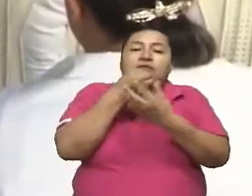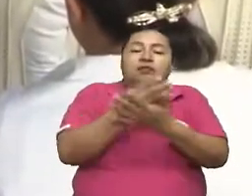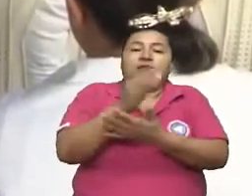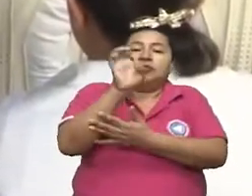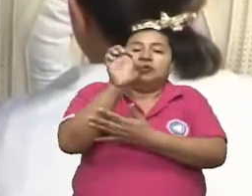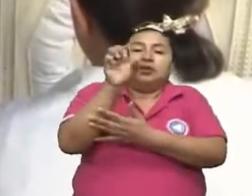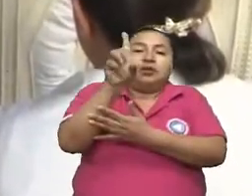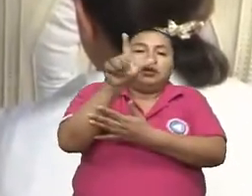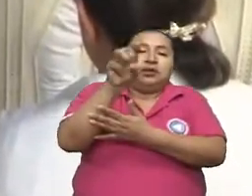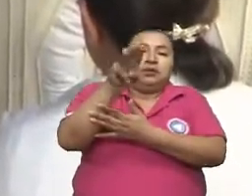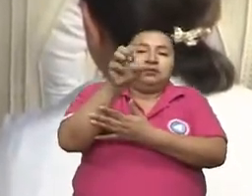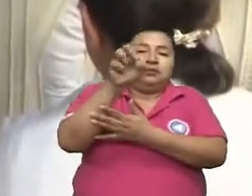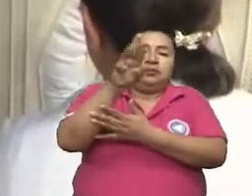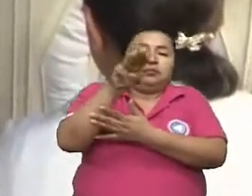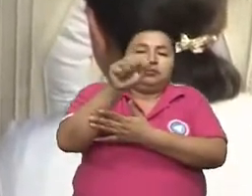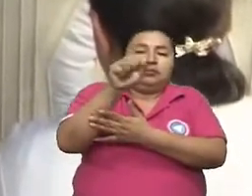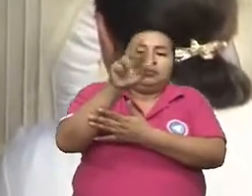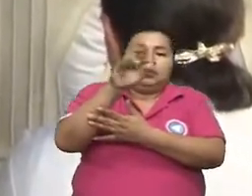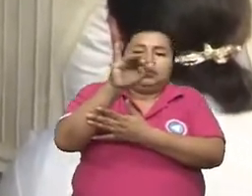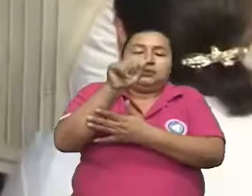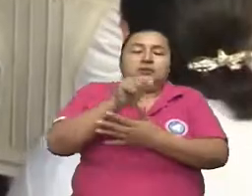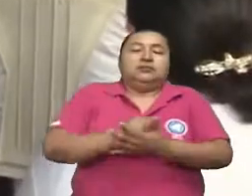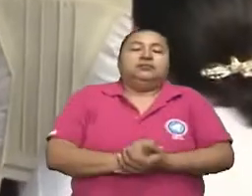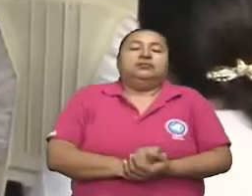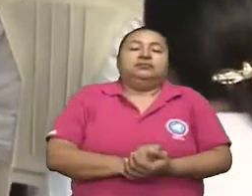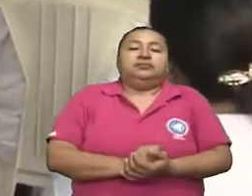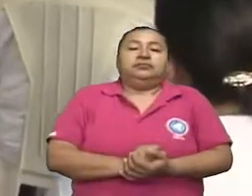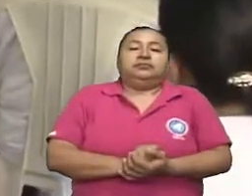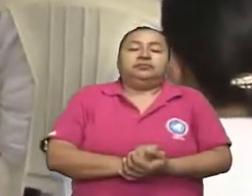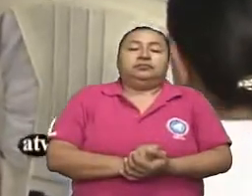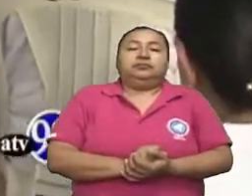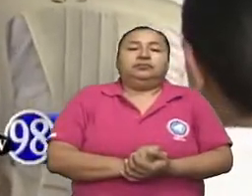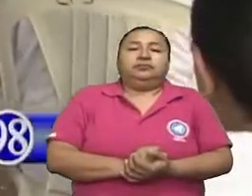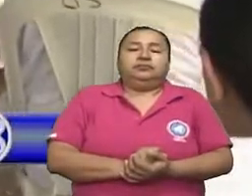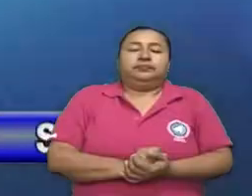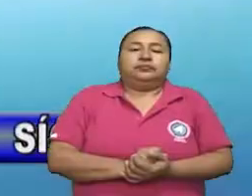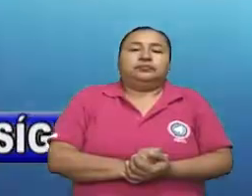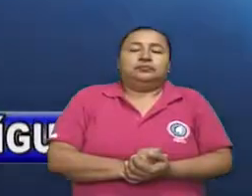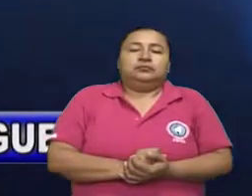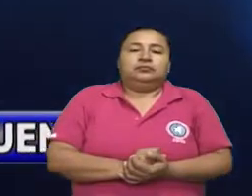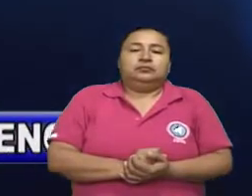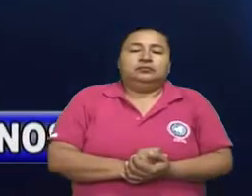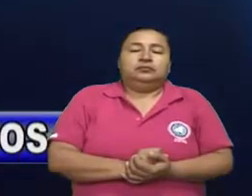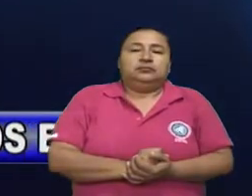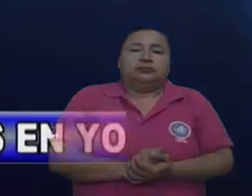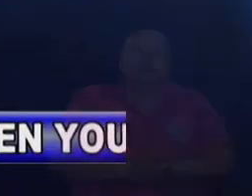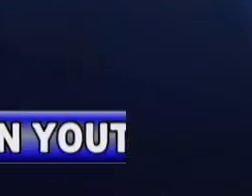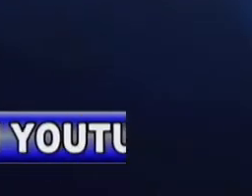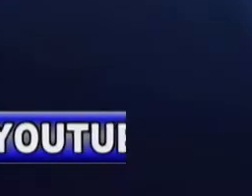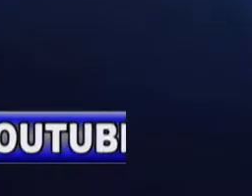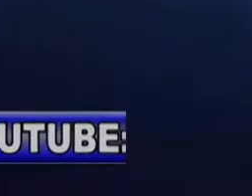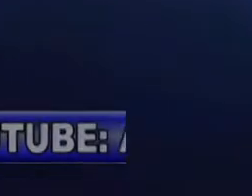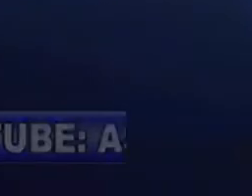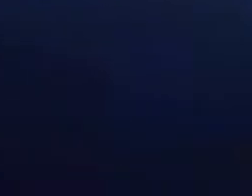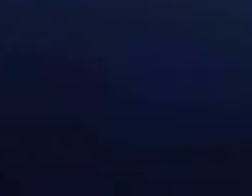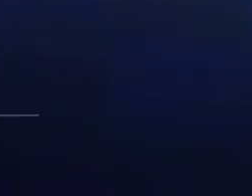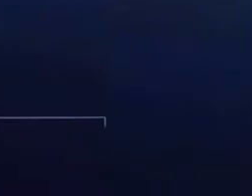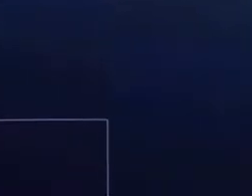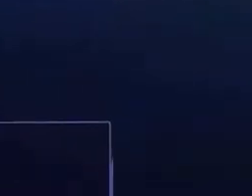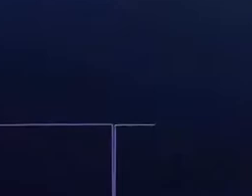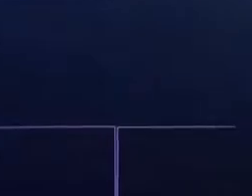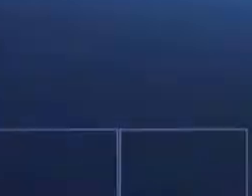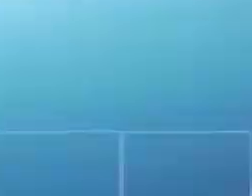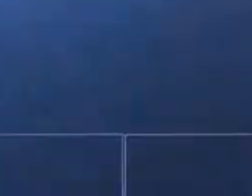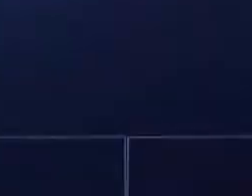para el canal parlamentario les informó Elmer Marcia.